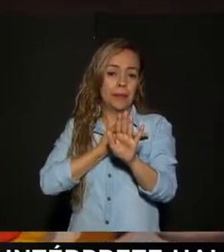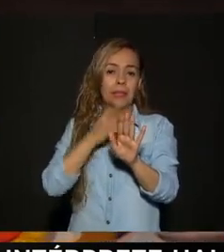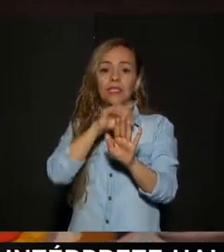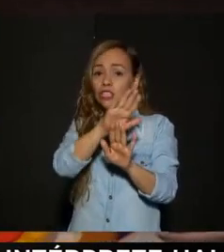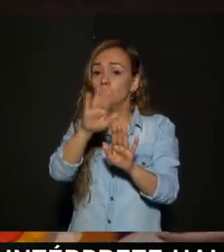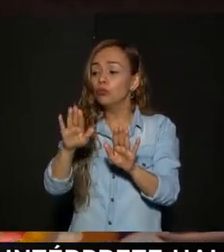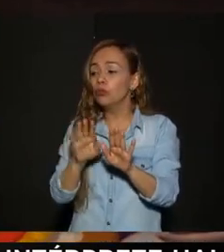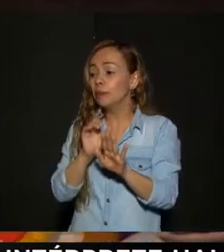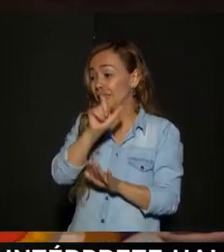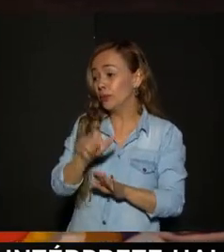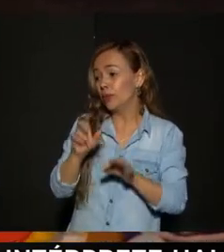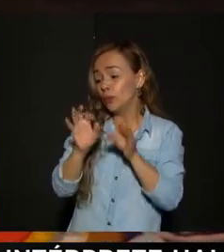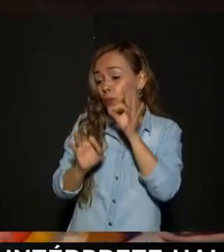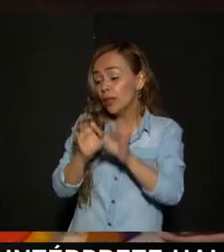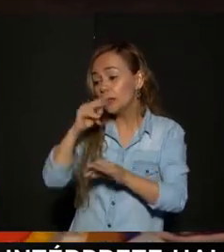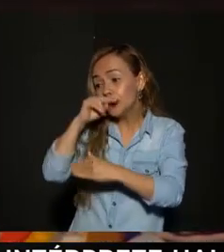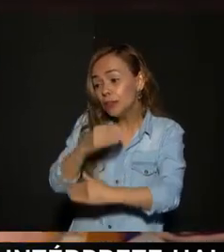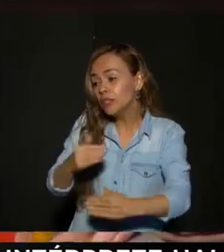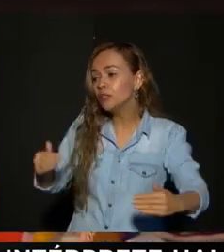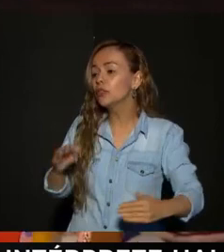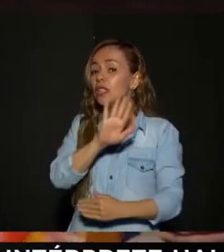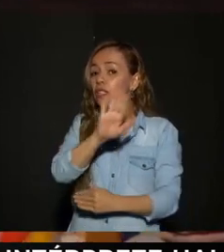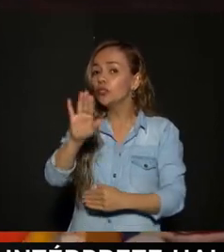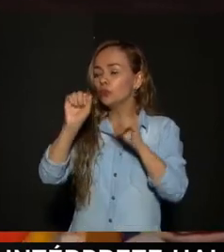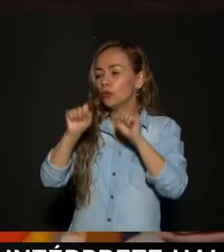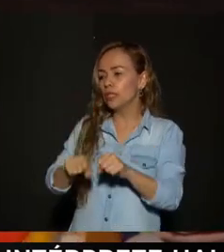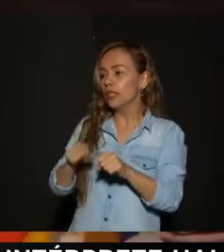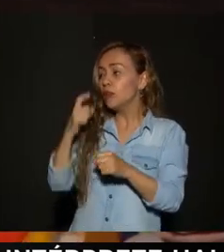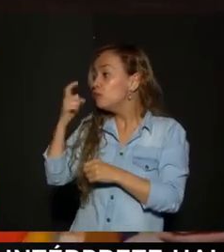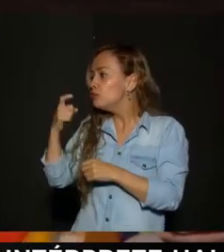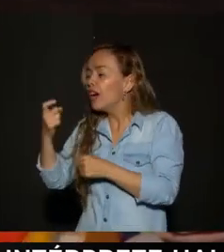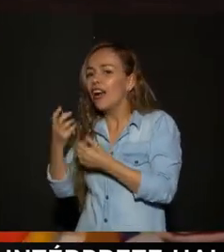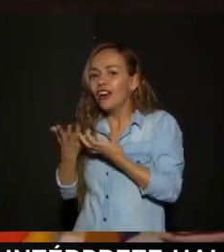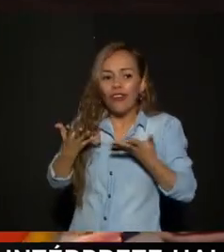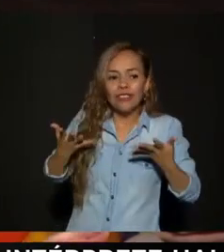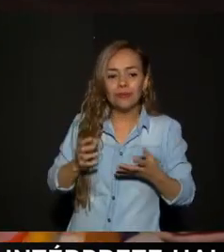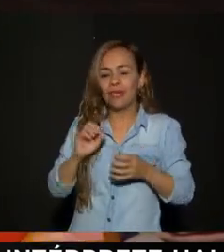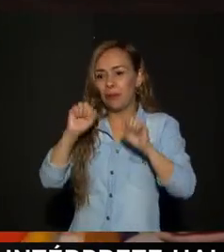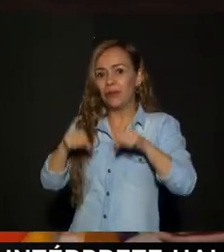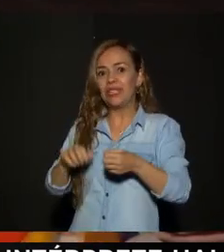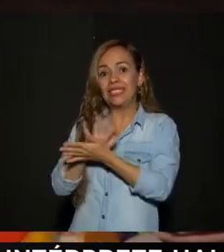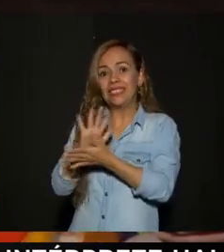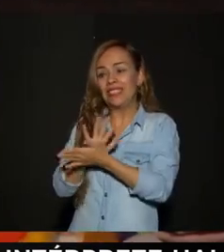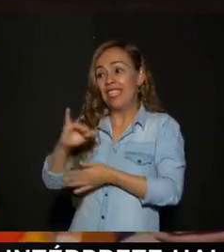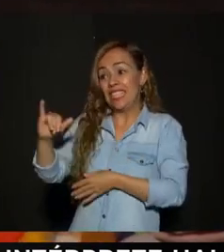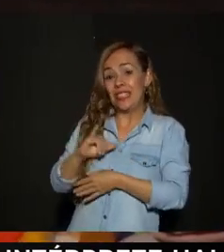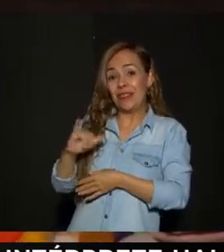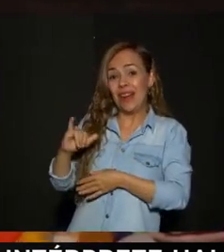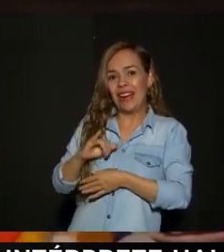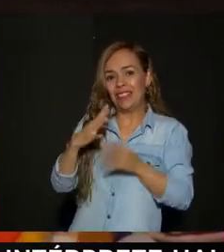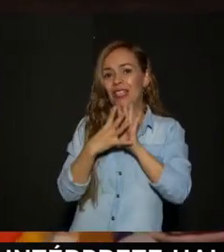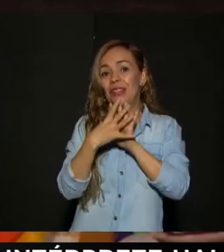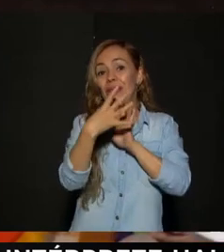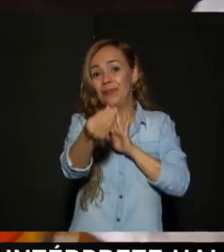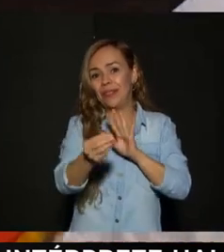viendo en los hogares puedan de pronto en este momento y mientras nosotros conversamos, buscar los elementos para que realicen el experimento